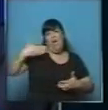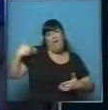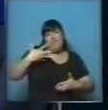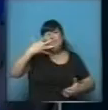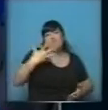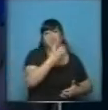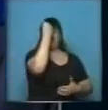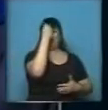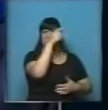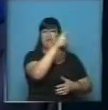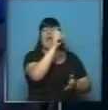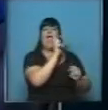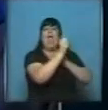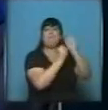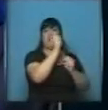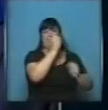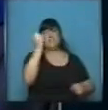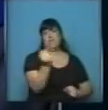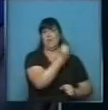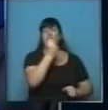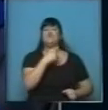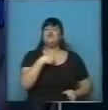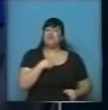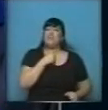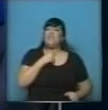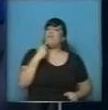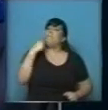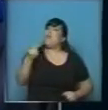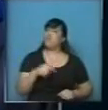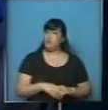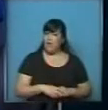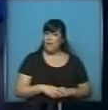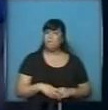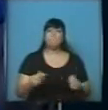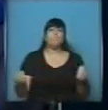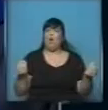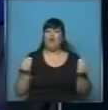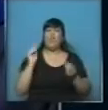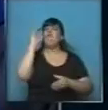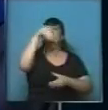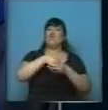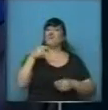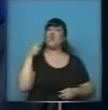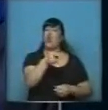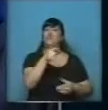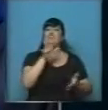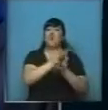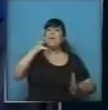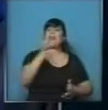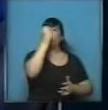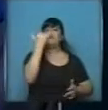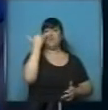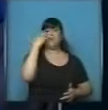de empresas estratégicas. Yo quiero preguntarle al ingeniero Macri por qué votó en contra de la recuperación de